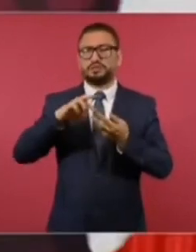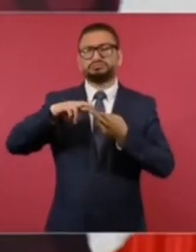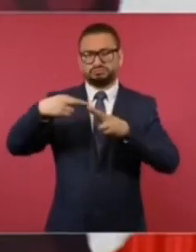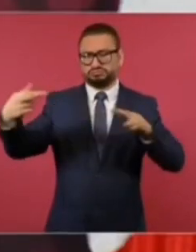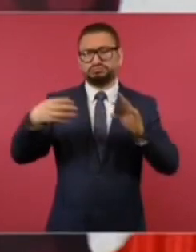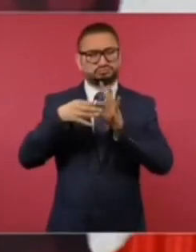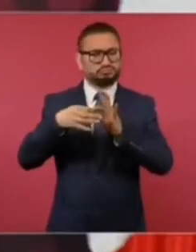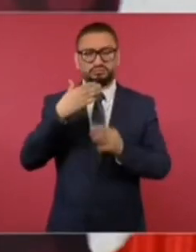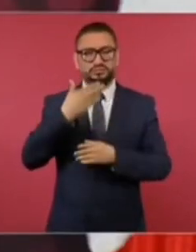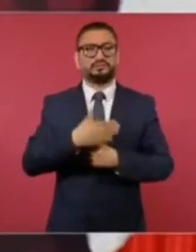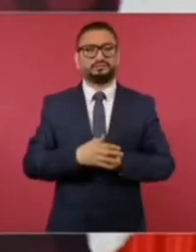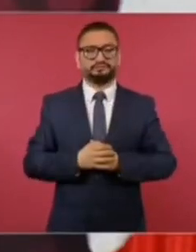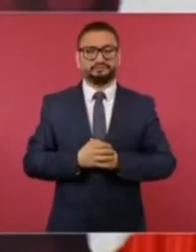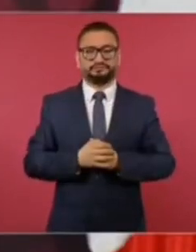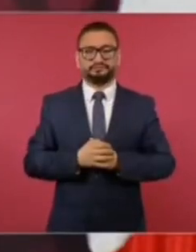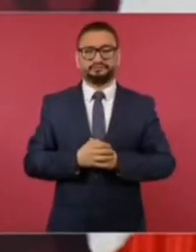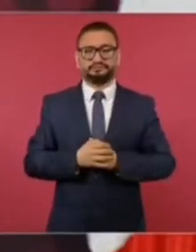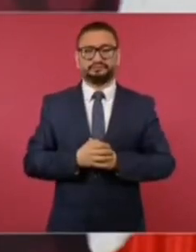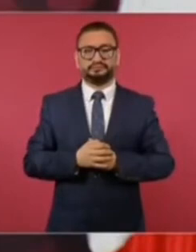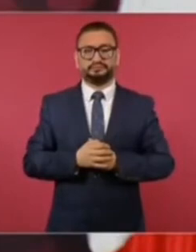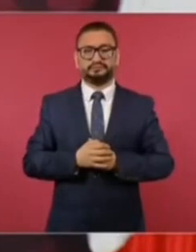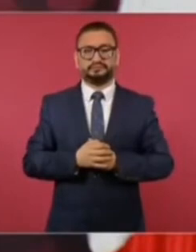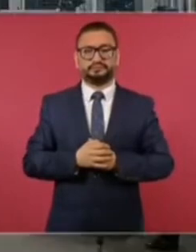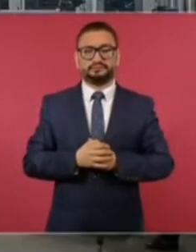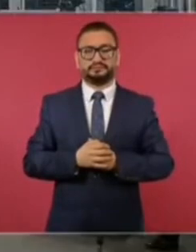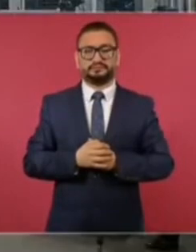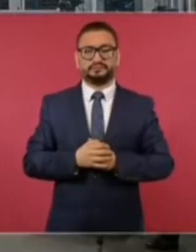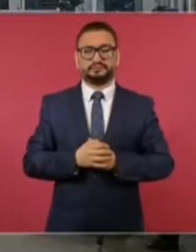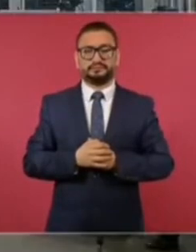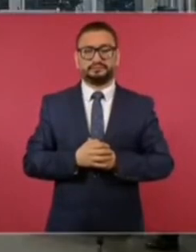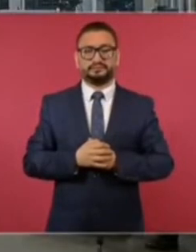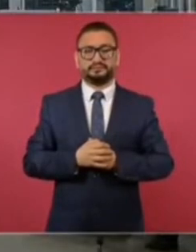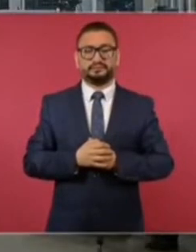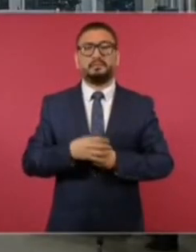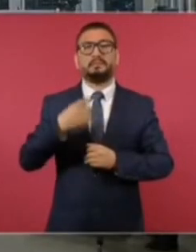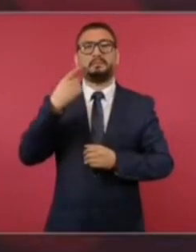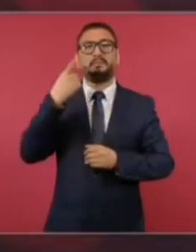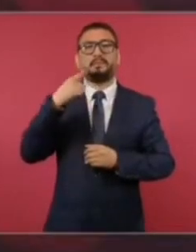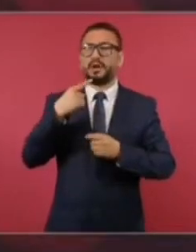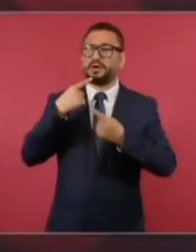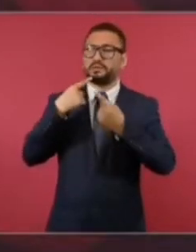relación para que haya entendimiento.